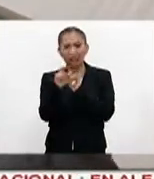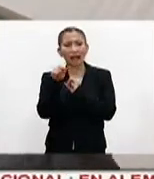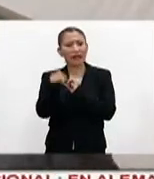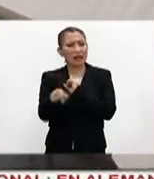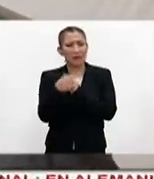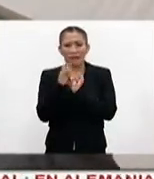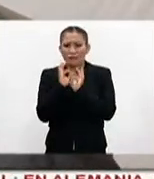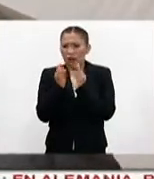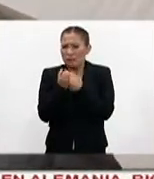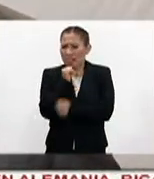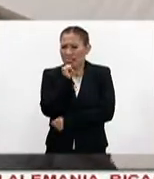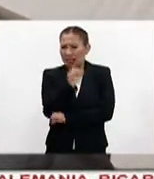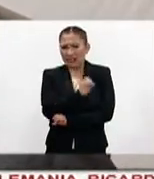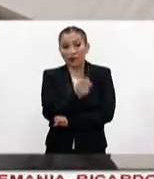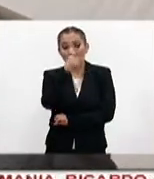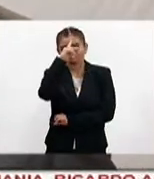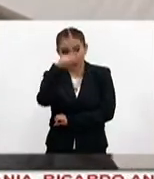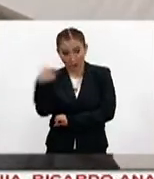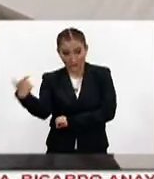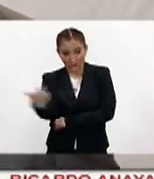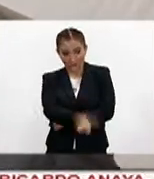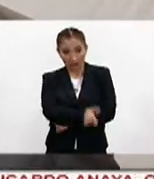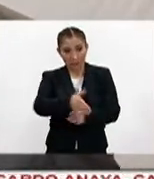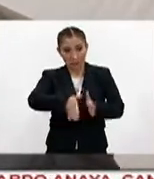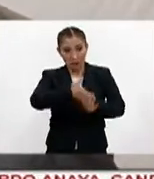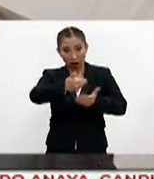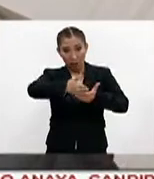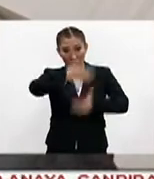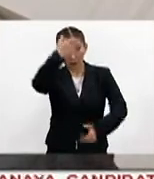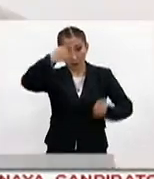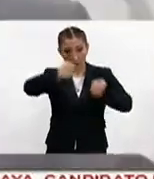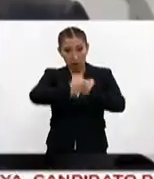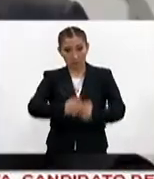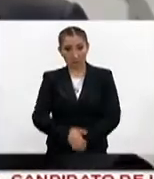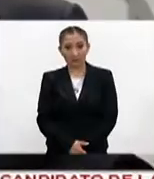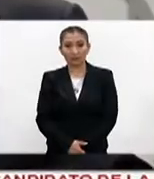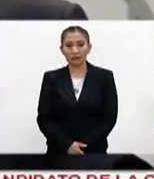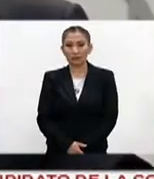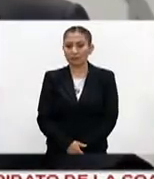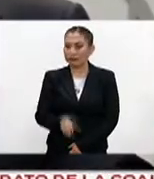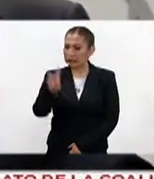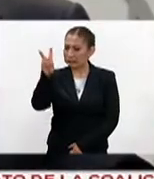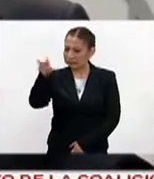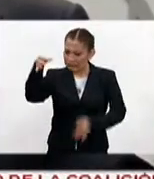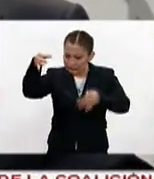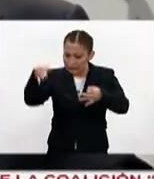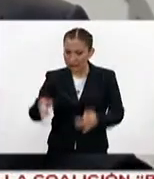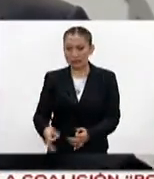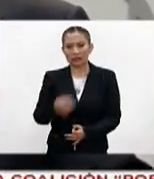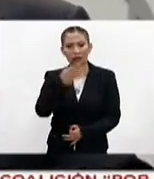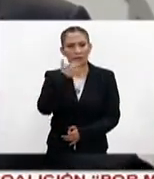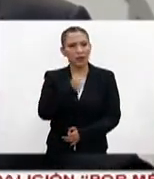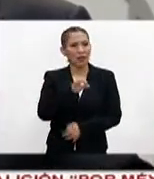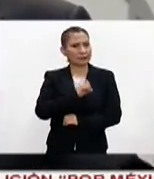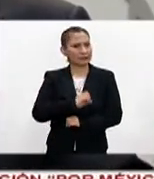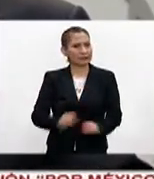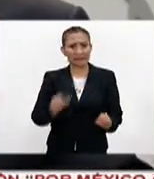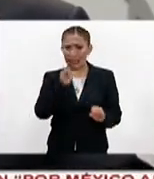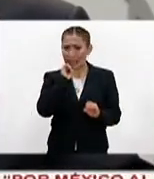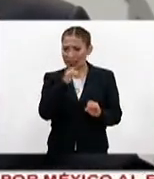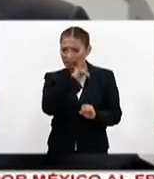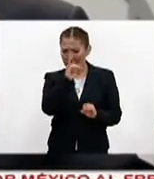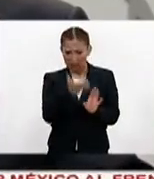de ninguna manera México va a pagar por ese muro. Categóricamente no existe, ni